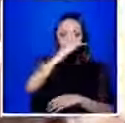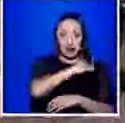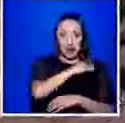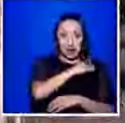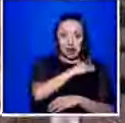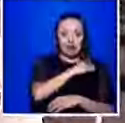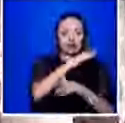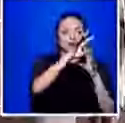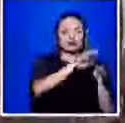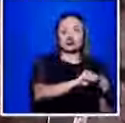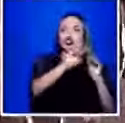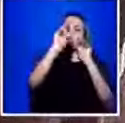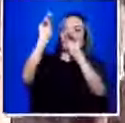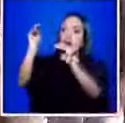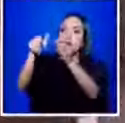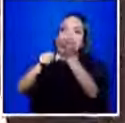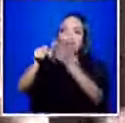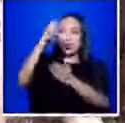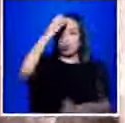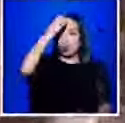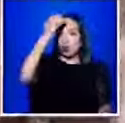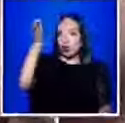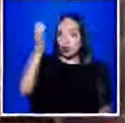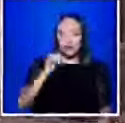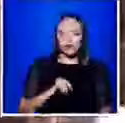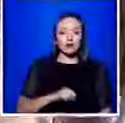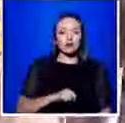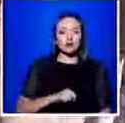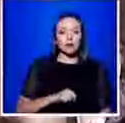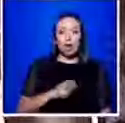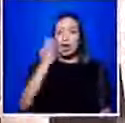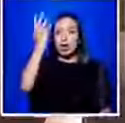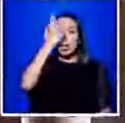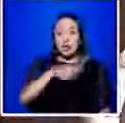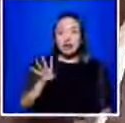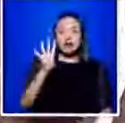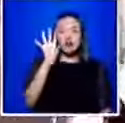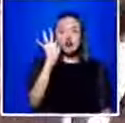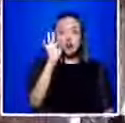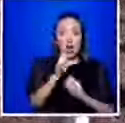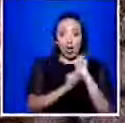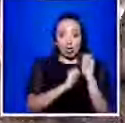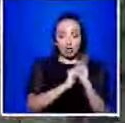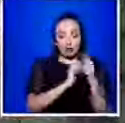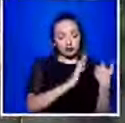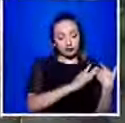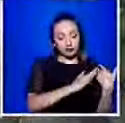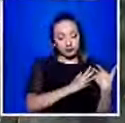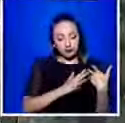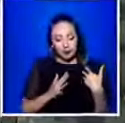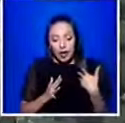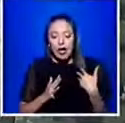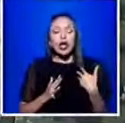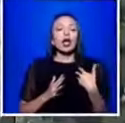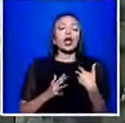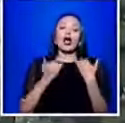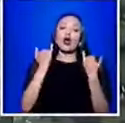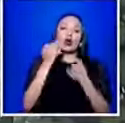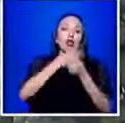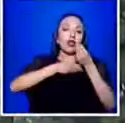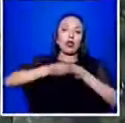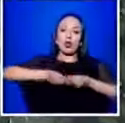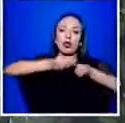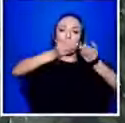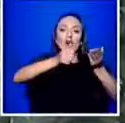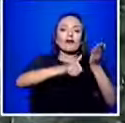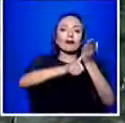Educación. 9 años después, el Colegio Abdón Calderón, en el sur de la ciudad, vuelve a ser del Ministerio de Defensa.